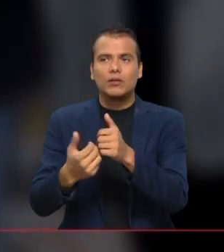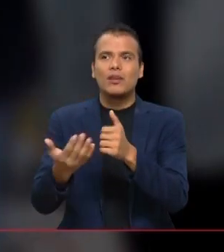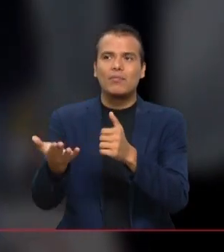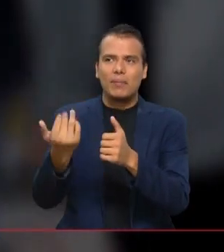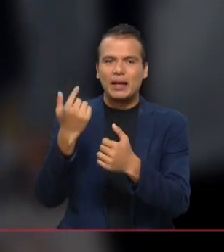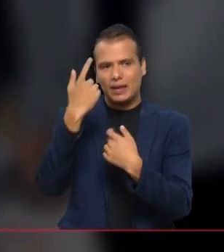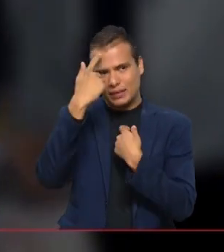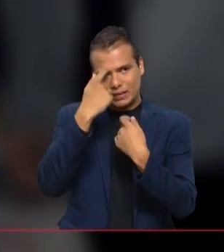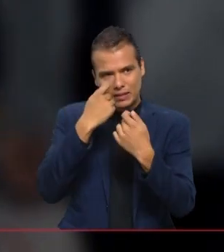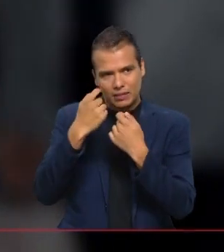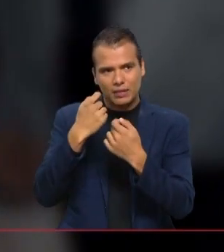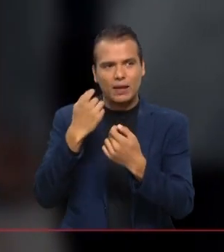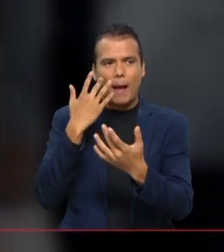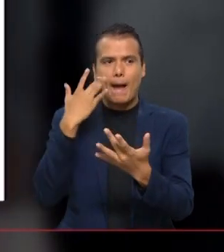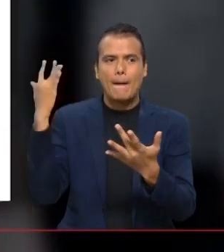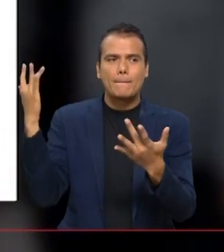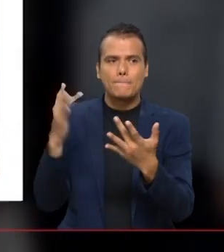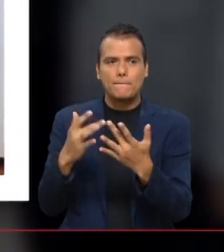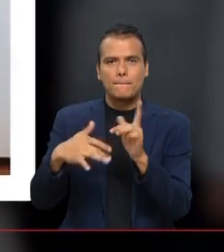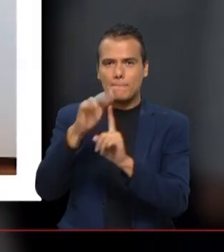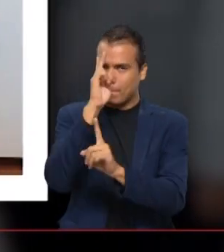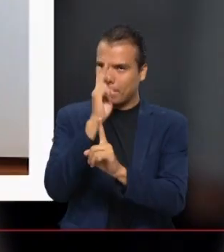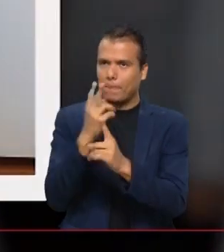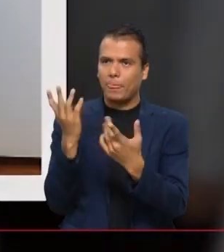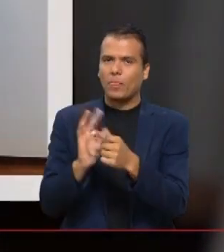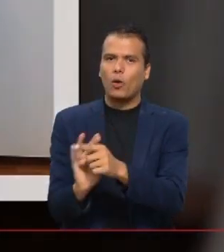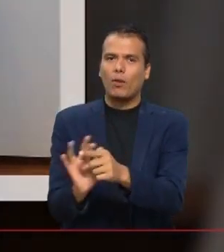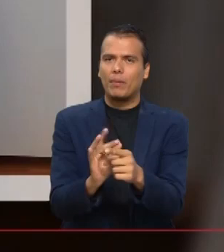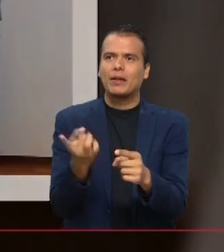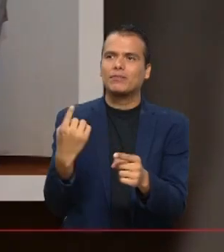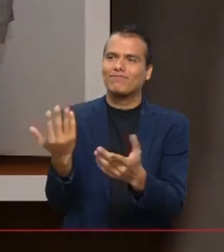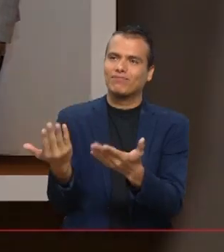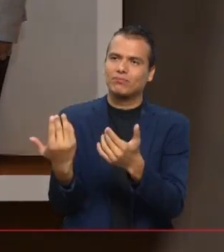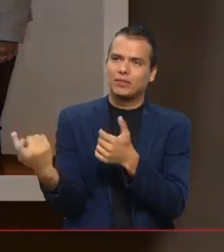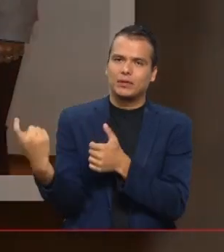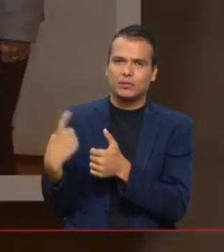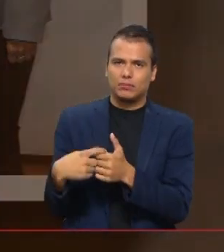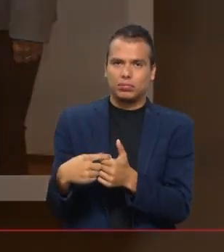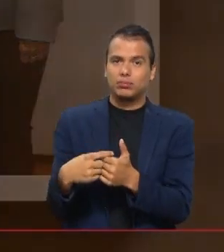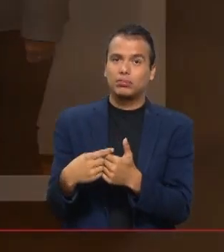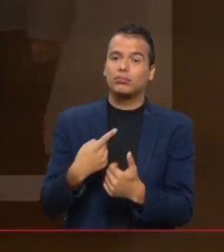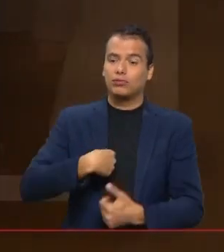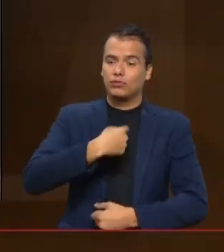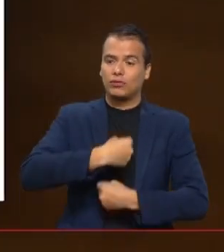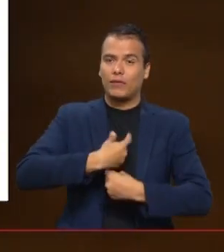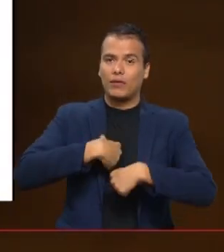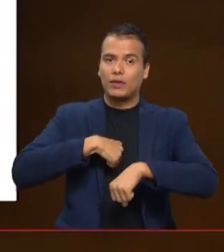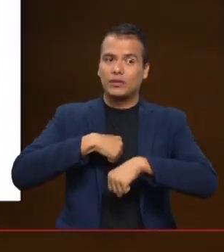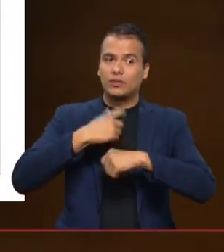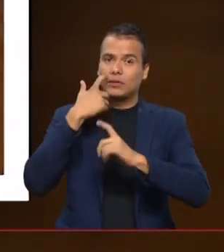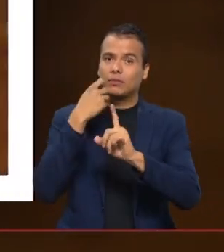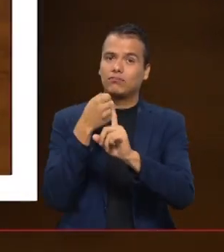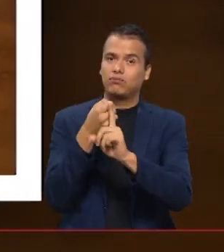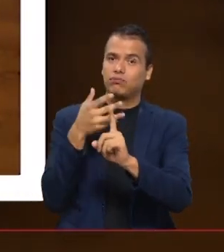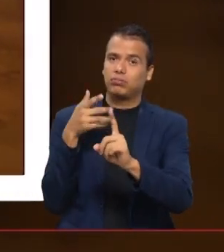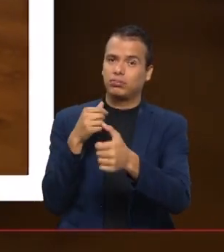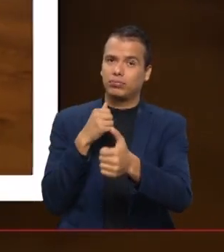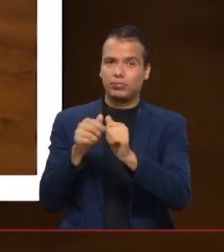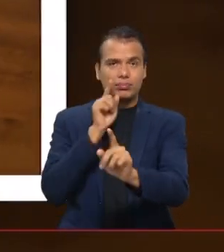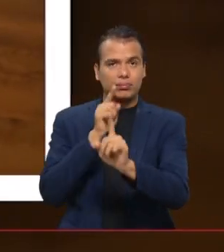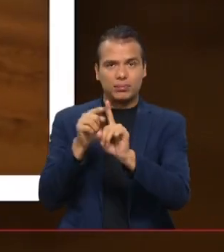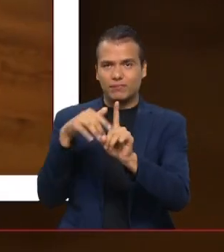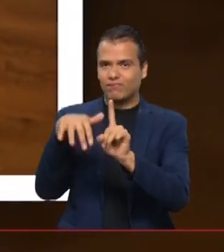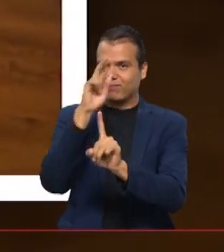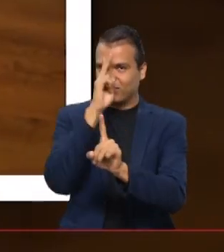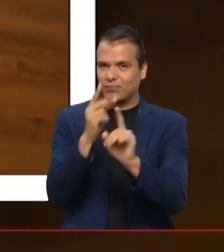iniciativas medioambientales, obviamente inmerso dentro del deporte, destacando el impacto positivo en esta actividad, el deporte y